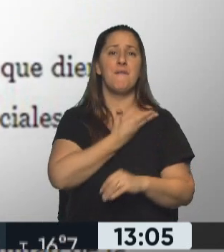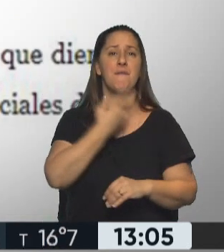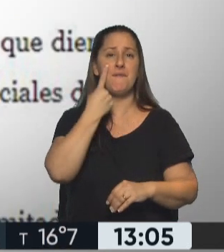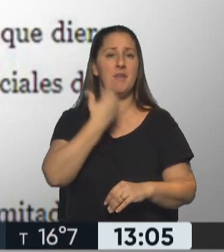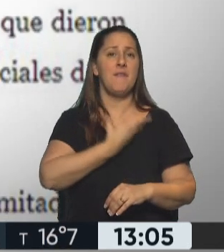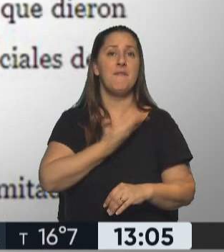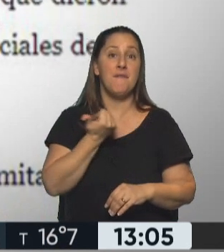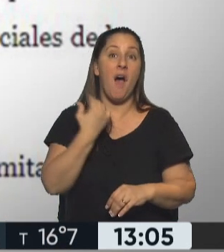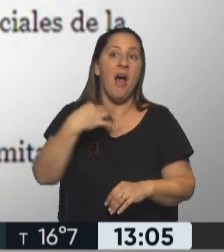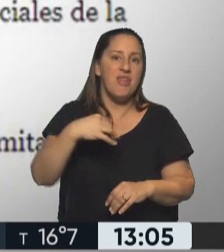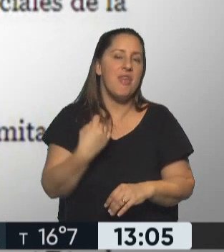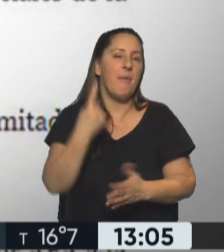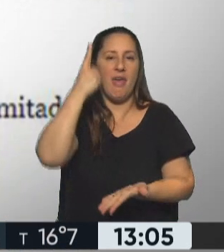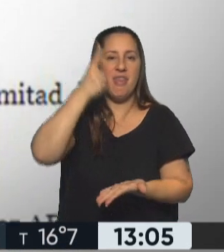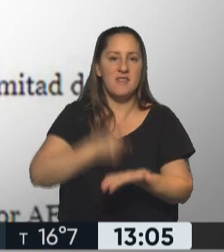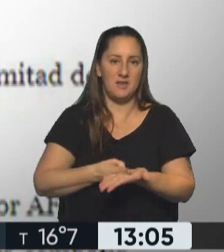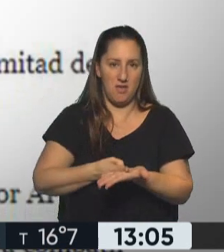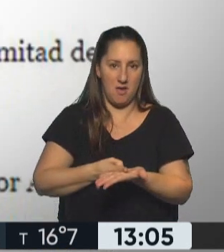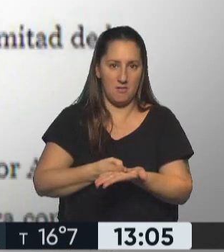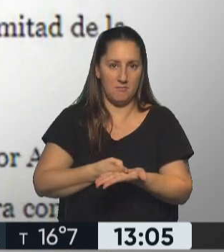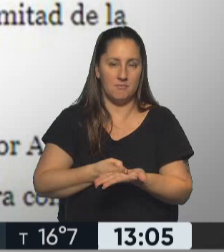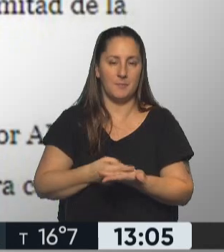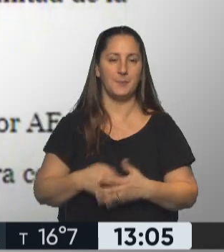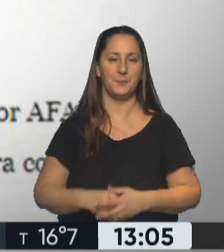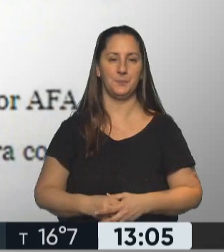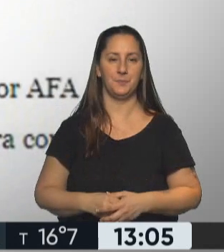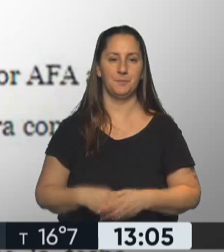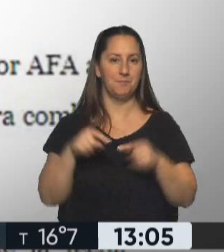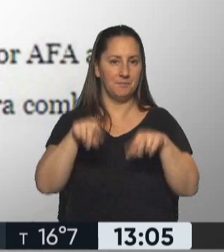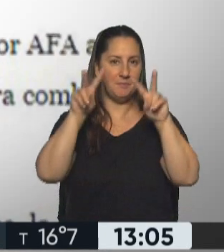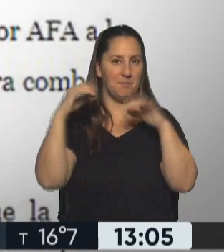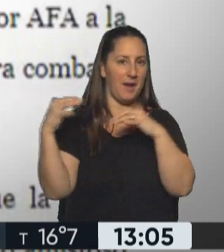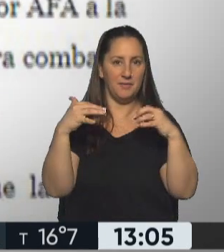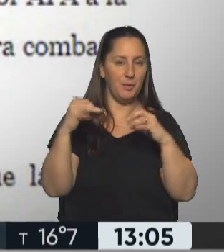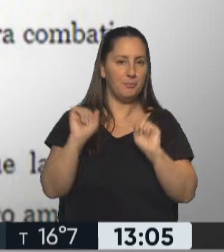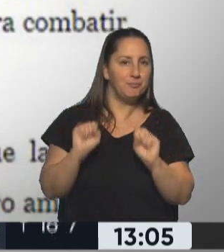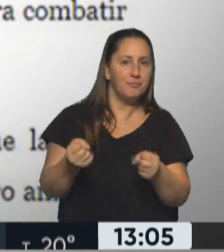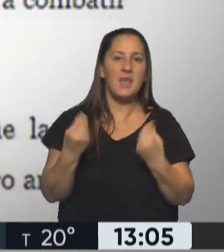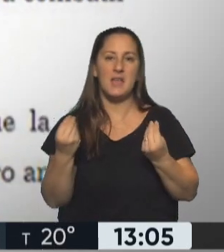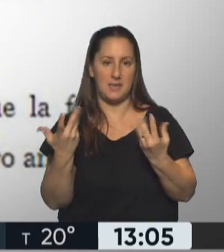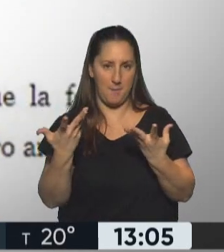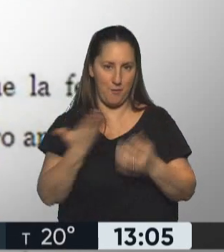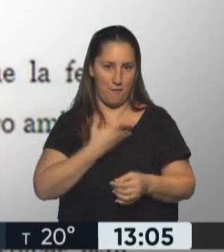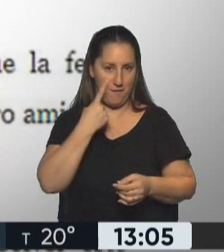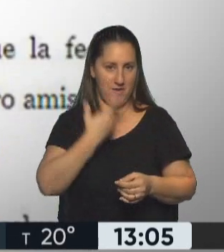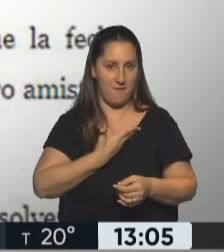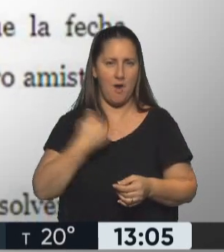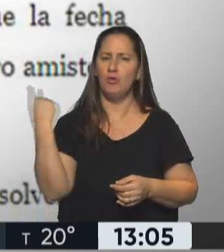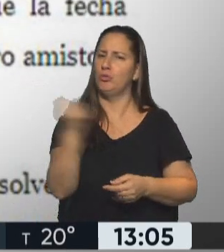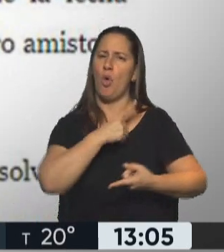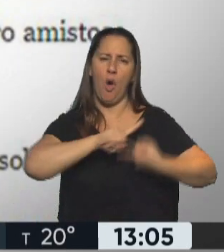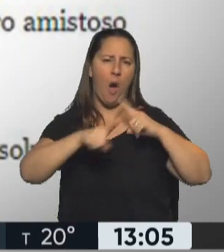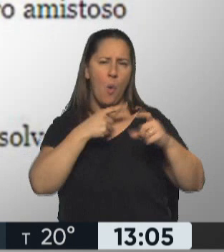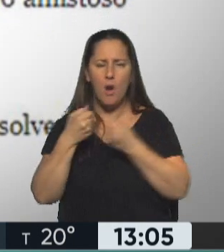que tomar decisión, ¿sí? A ver, ¿qué hacemos con este partido? Pero lo que está claro es que todos se pusieron de acuerdo